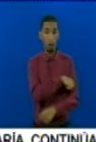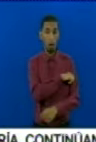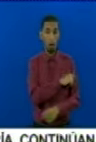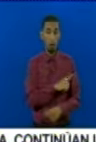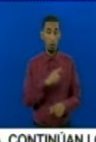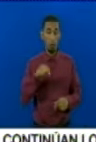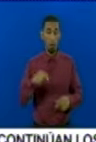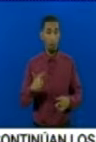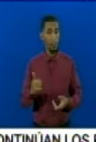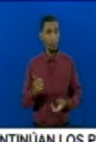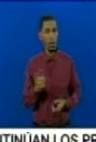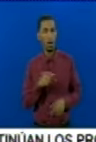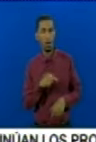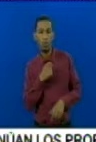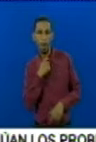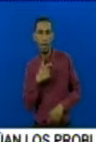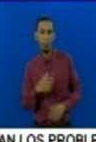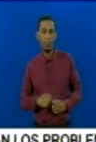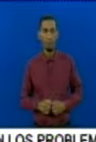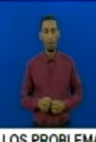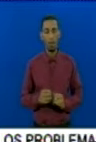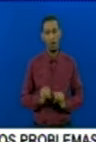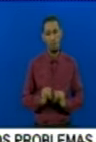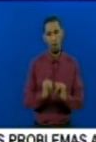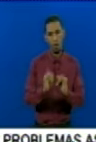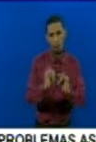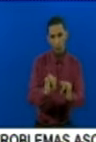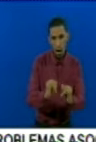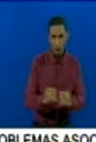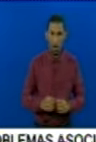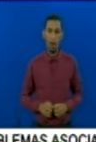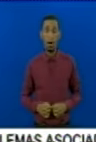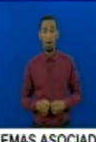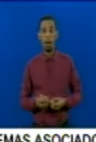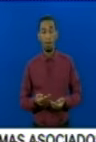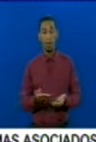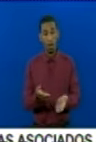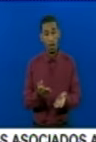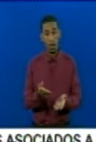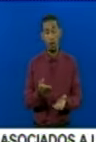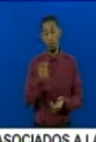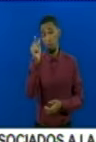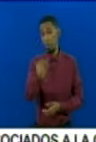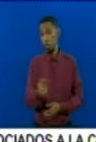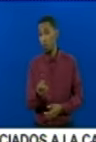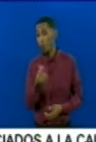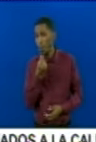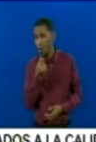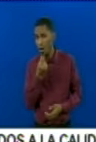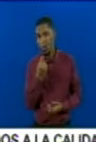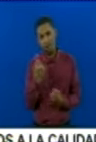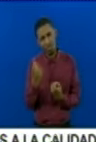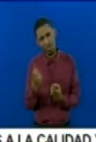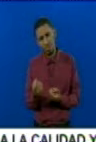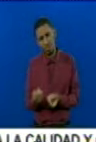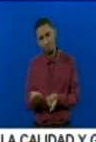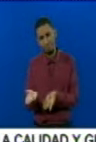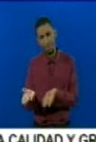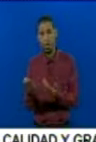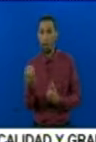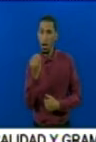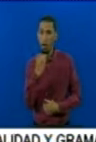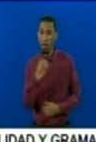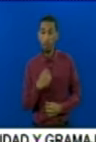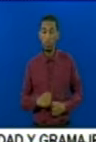hora de comunicarle, transmitírselo a estas personas que son tan importantes para nosotros y que tanto lo necesitan. Por lo tanto, vuelvo